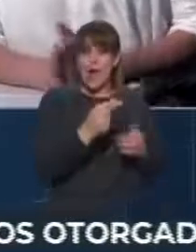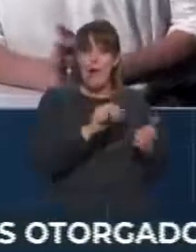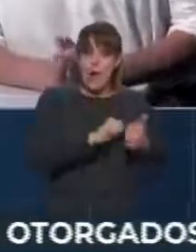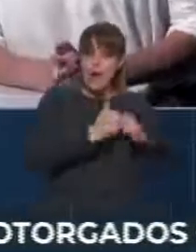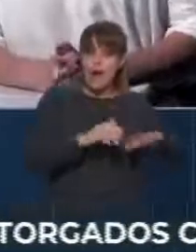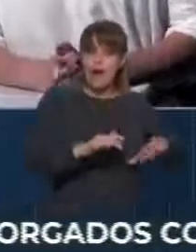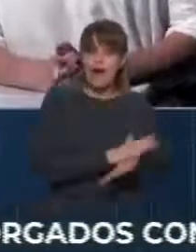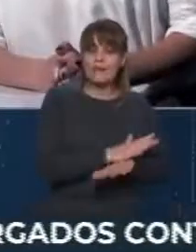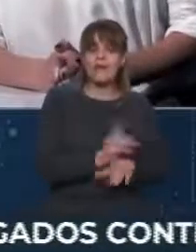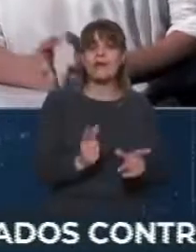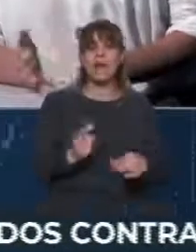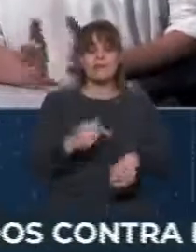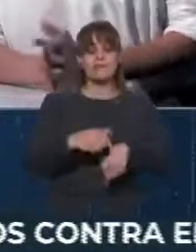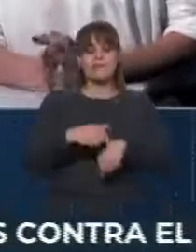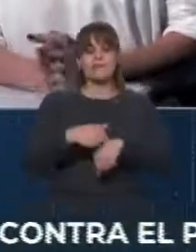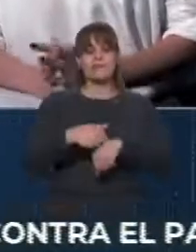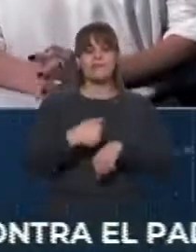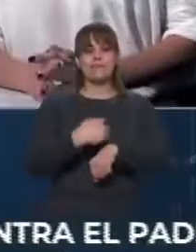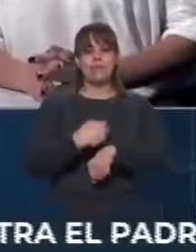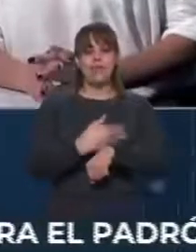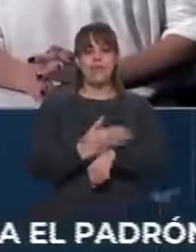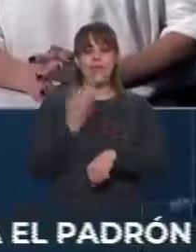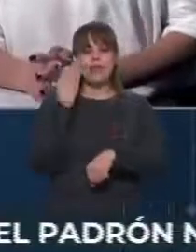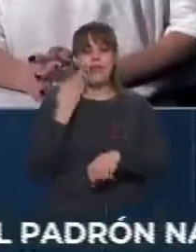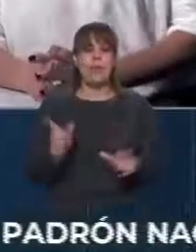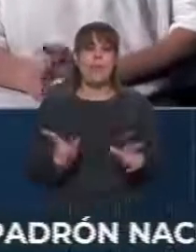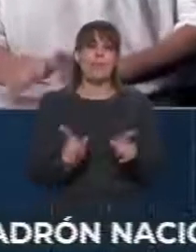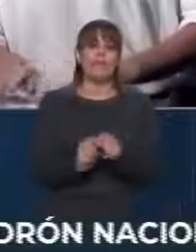nos acabó el tiempo, Jonathan. Mira, por tardarnos tanto en